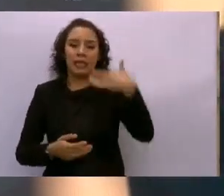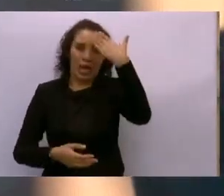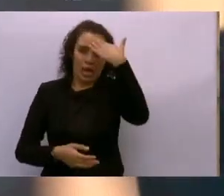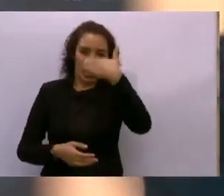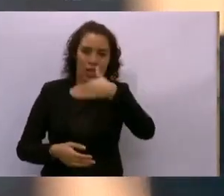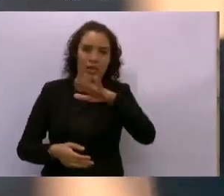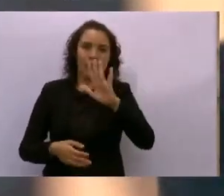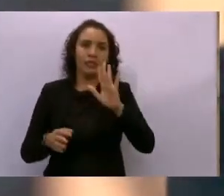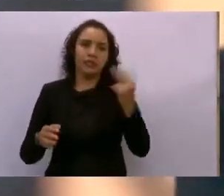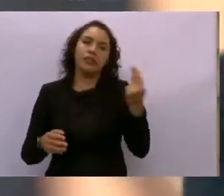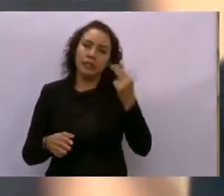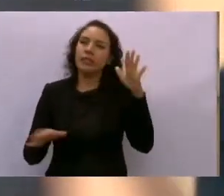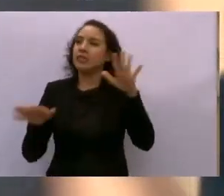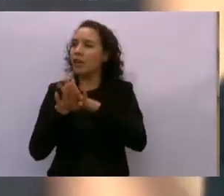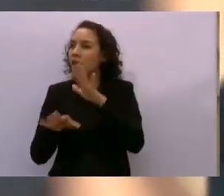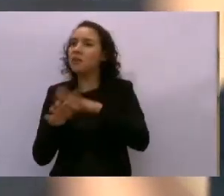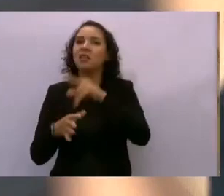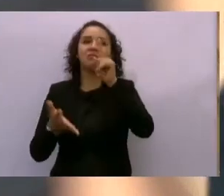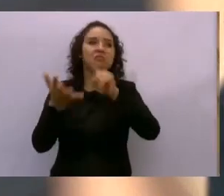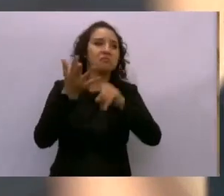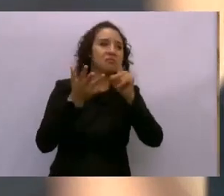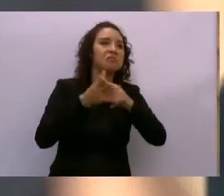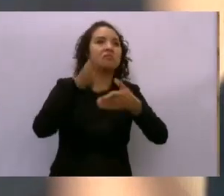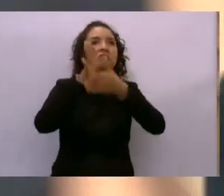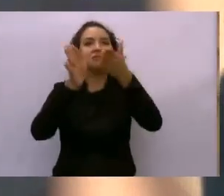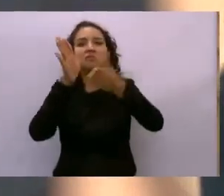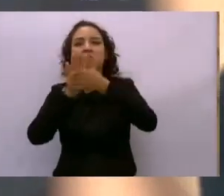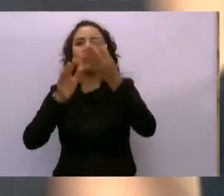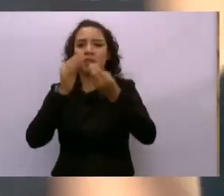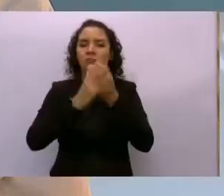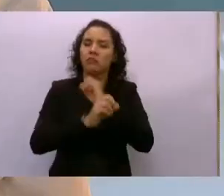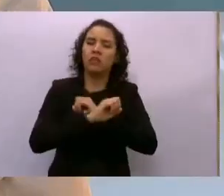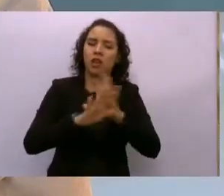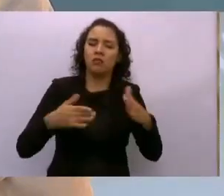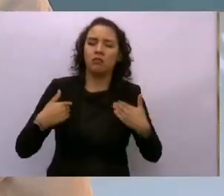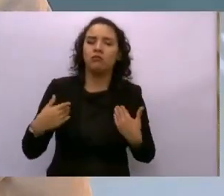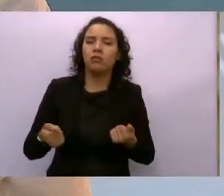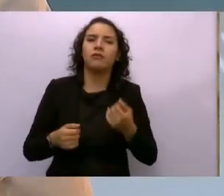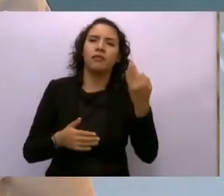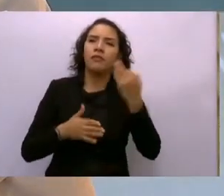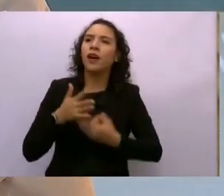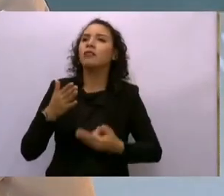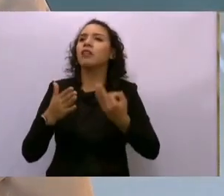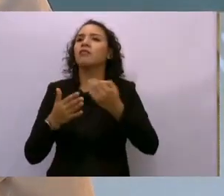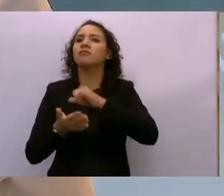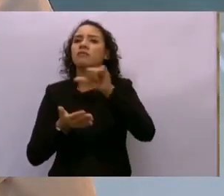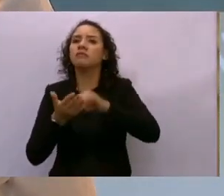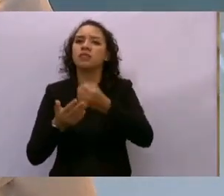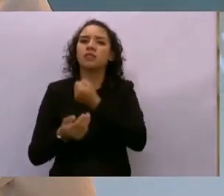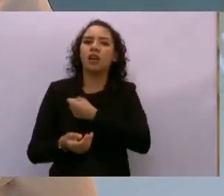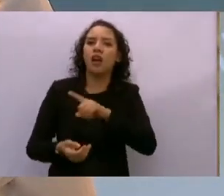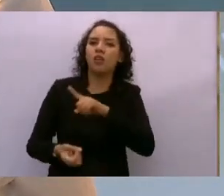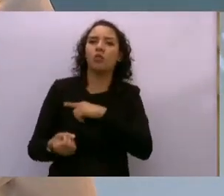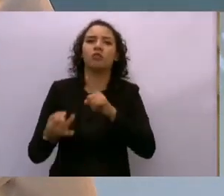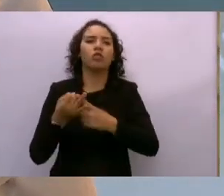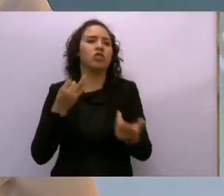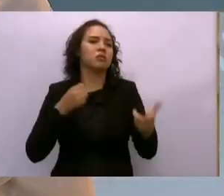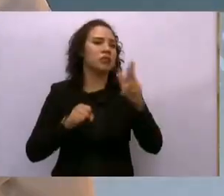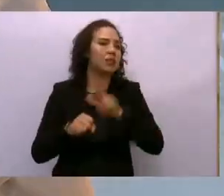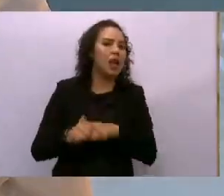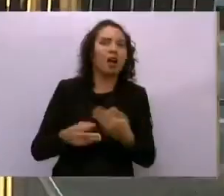que hay que mejorar la infraestructura de salud, equipar centros de salud, hospitales, tener médicos,